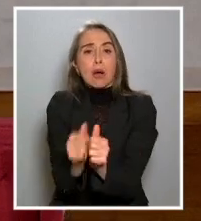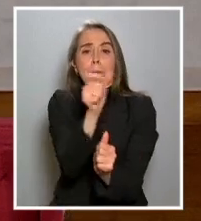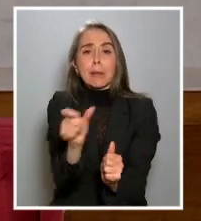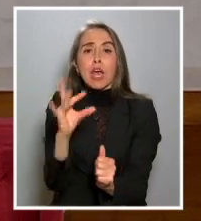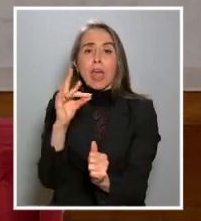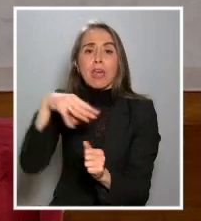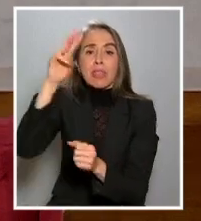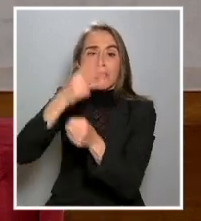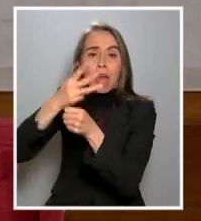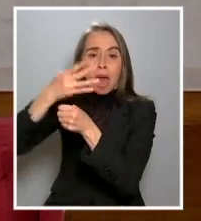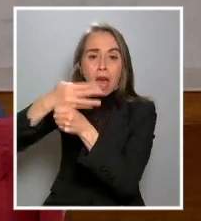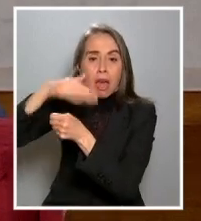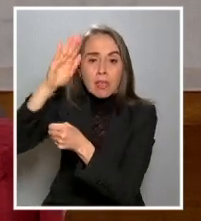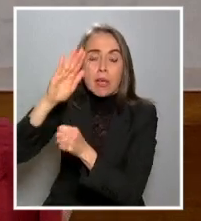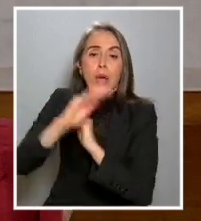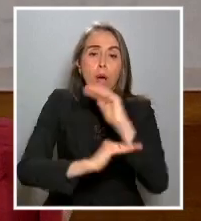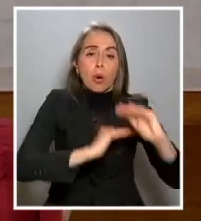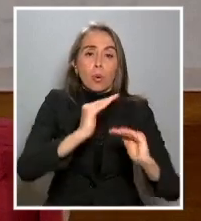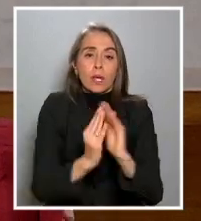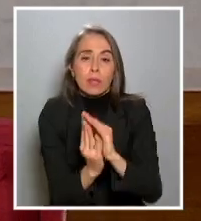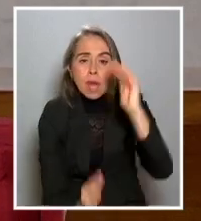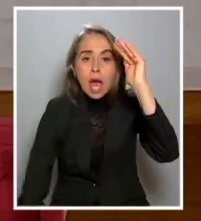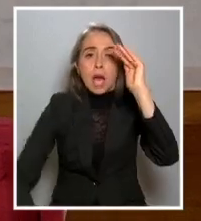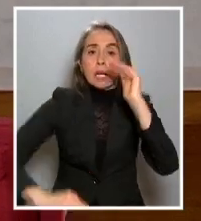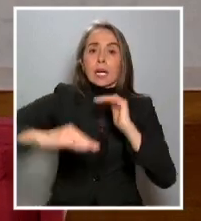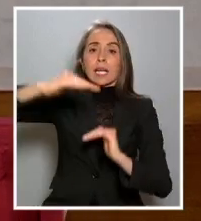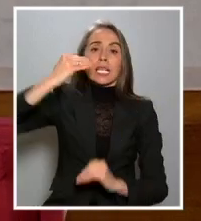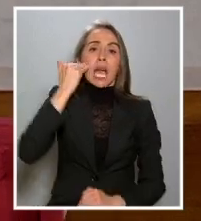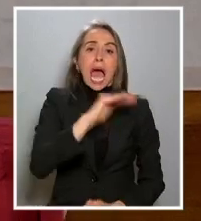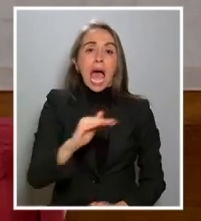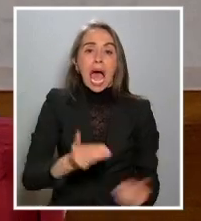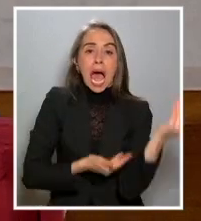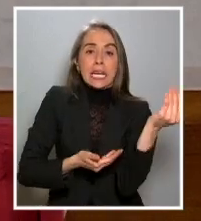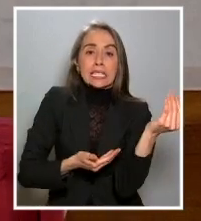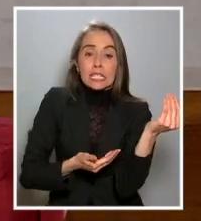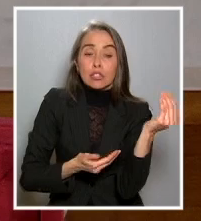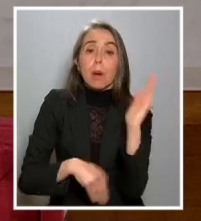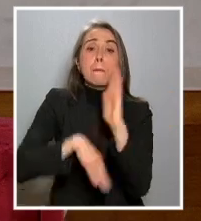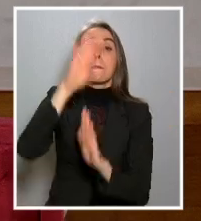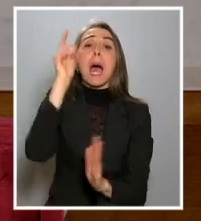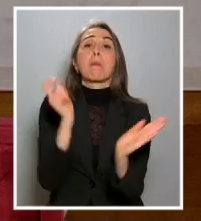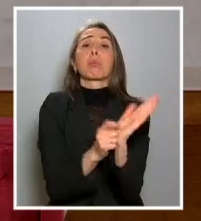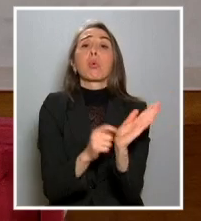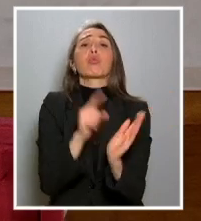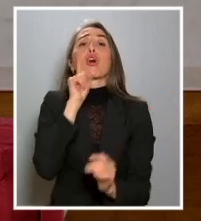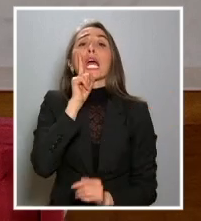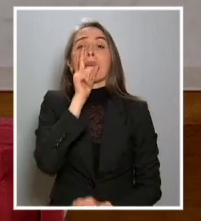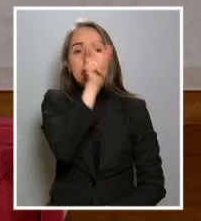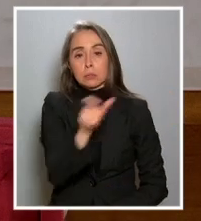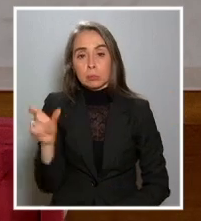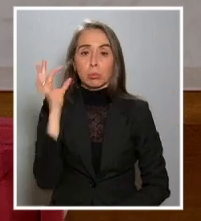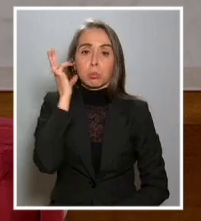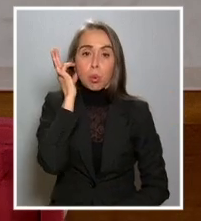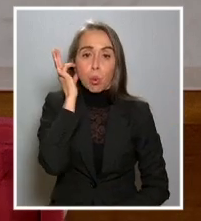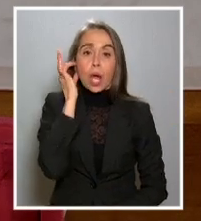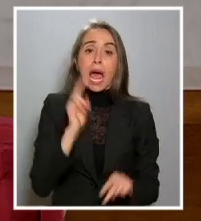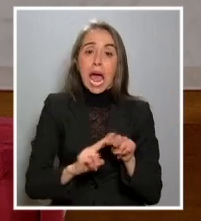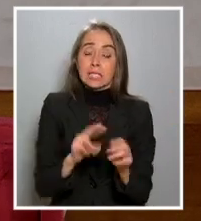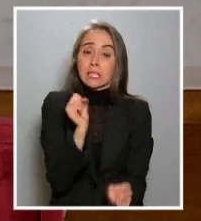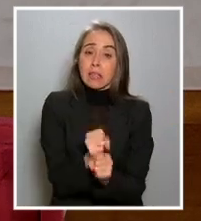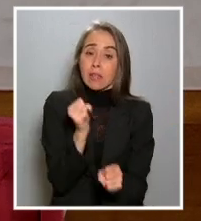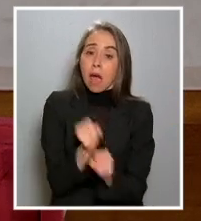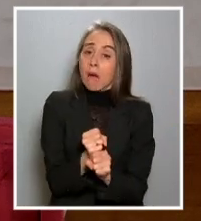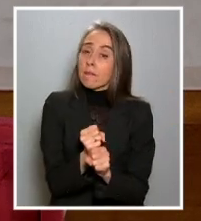personas mayores, protegen y crían a los niños. En su mayoría son mujeres quienes realizan una